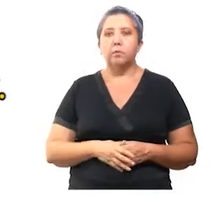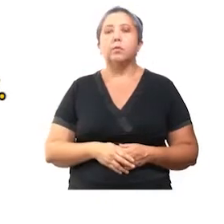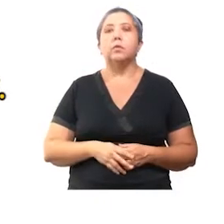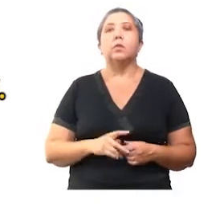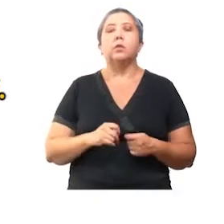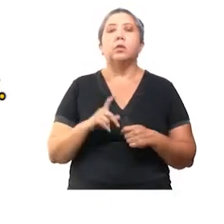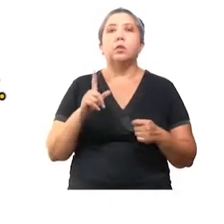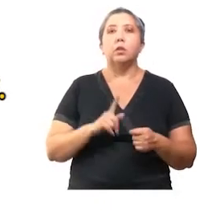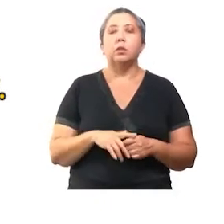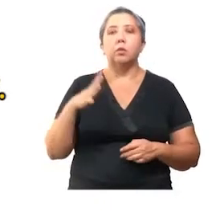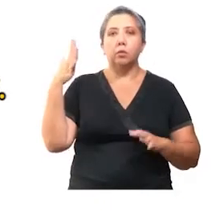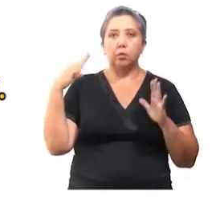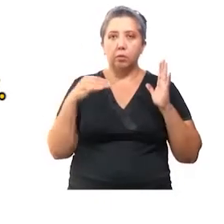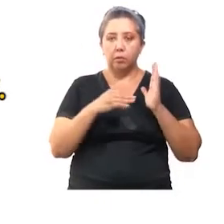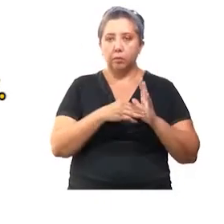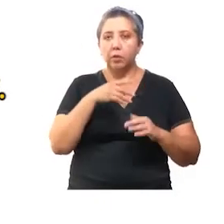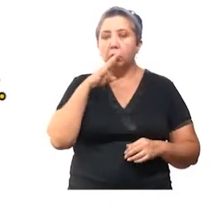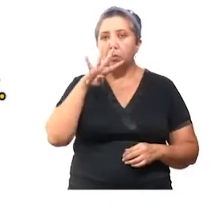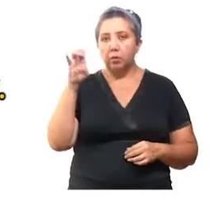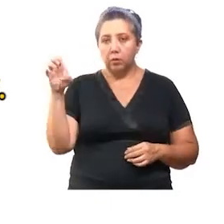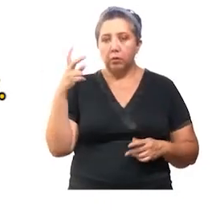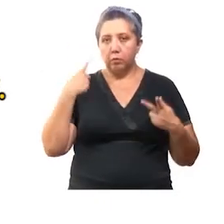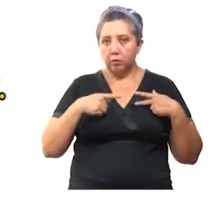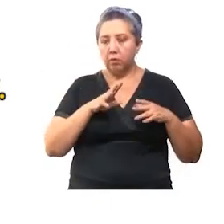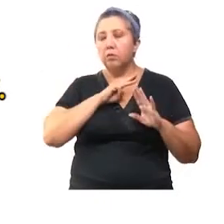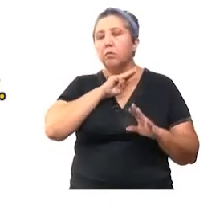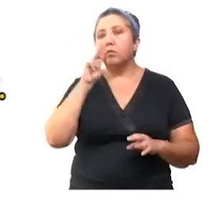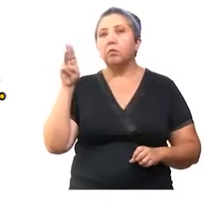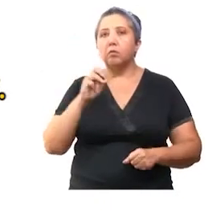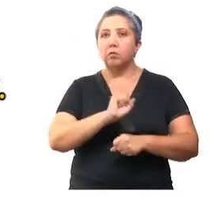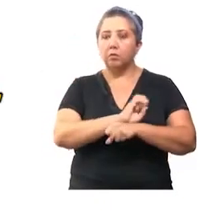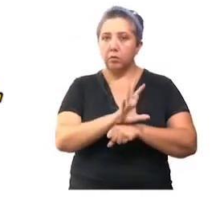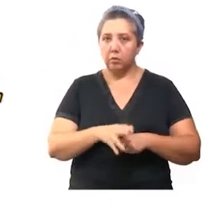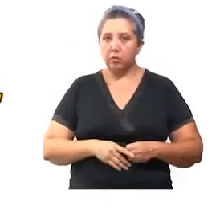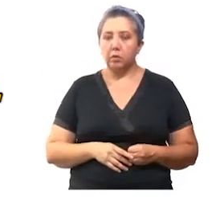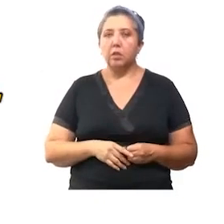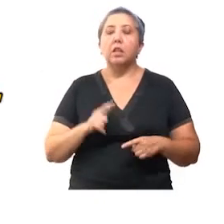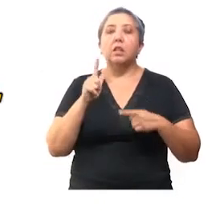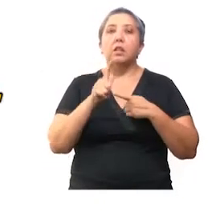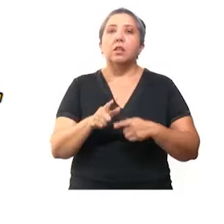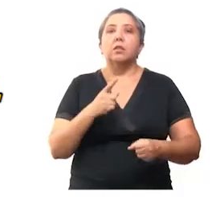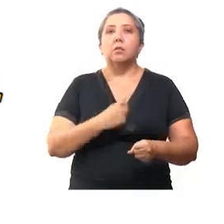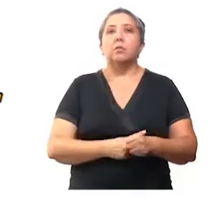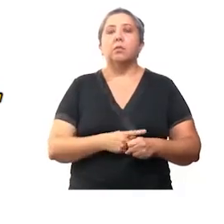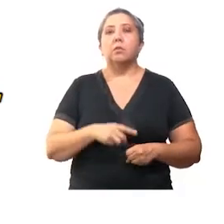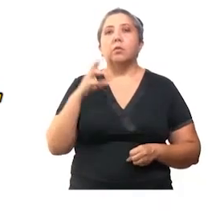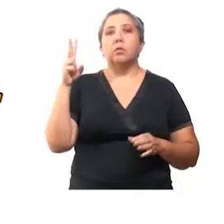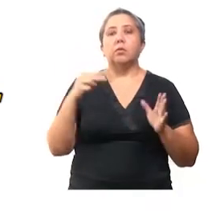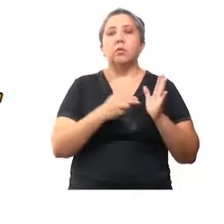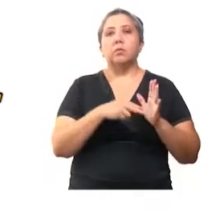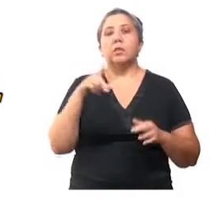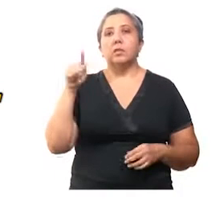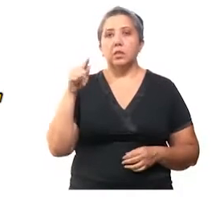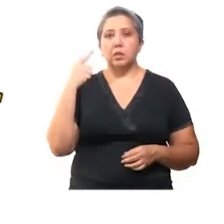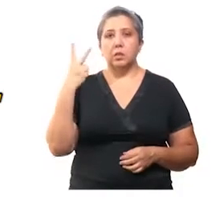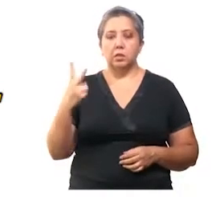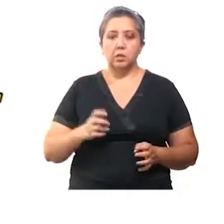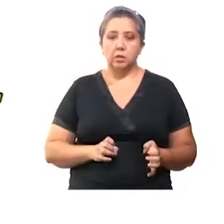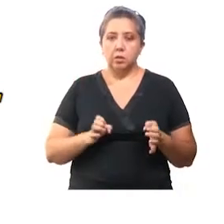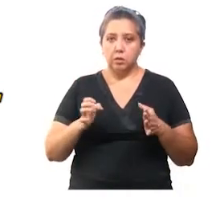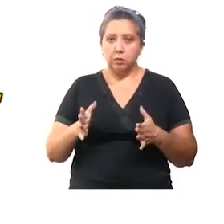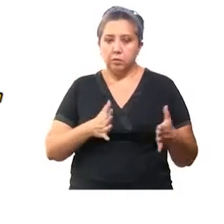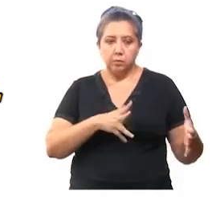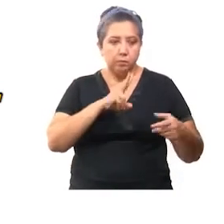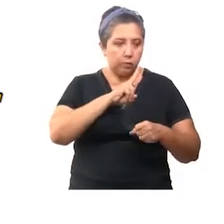En total son 4.400 las personas fallecidas a causa del coronavirus. De los casos activos, 2.072 están